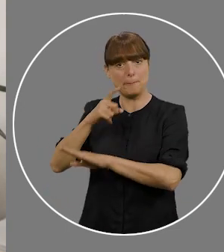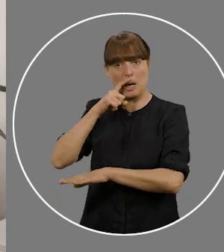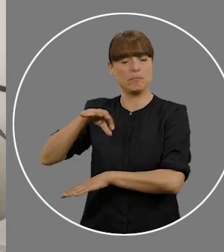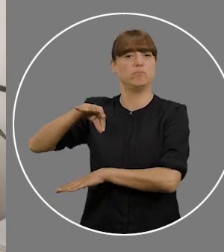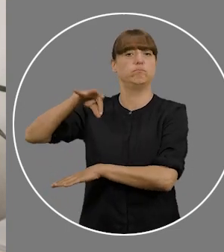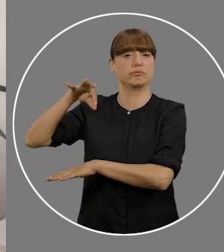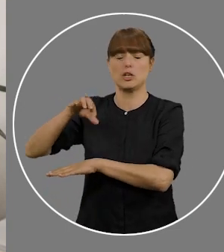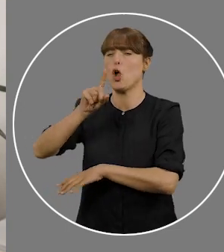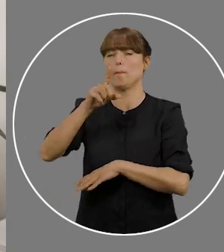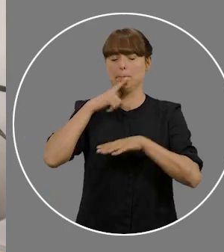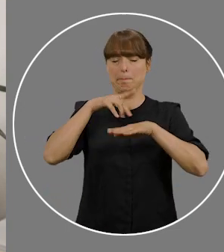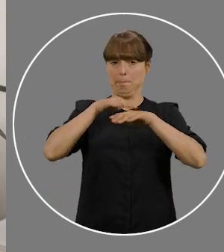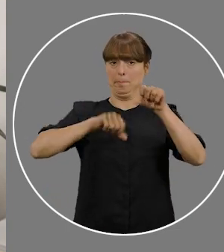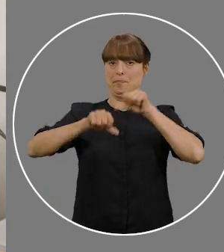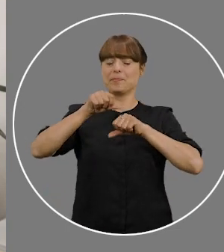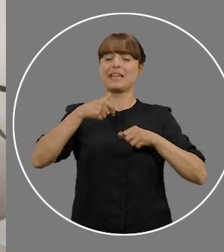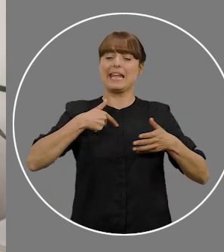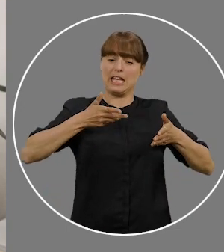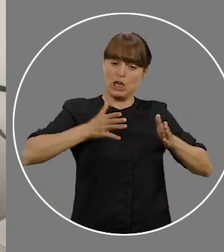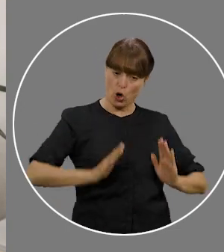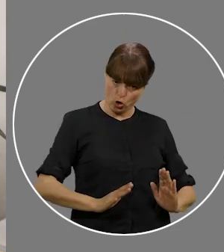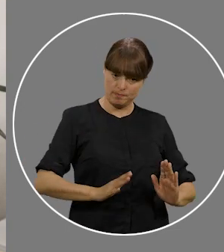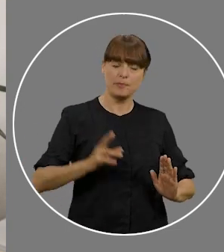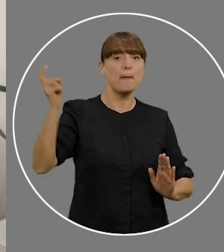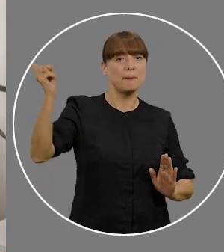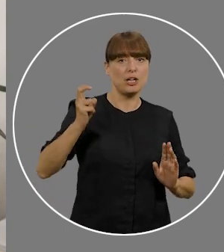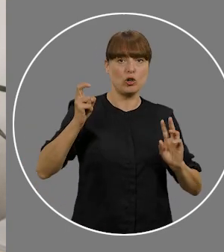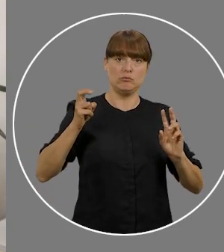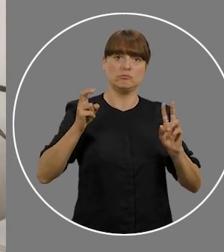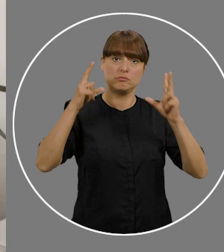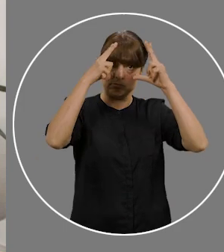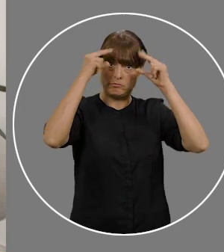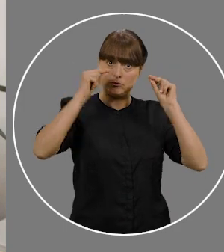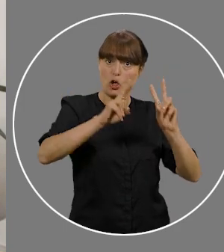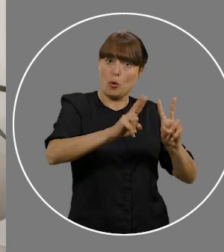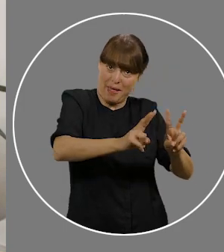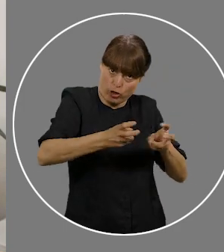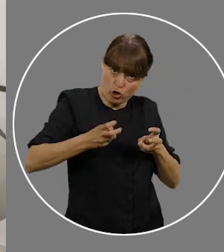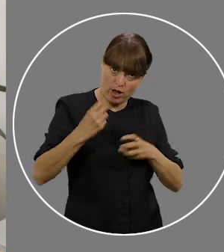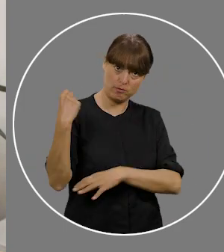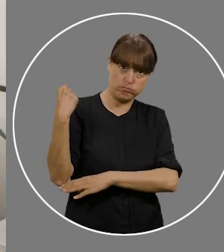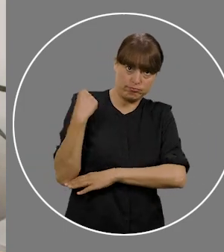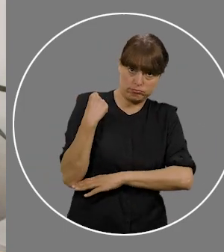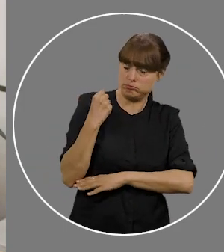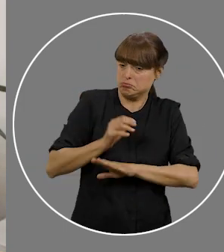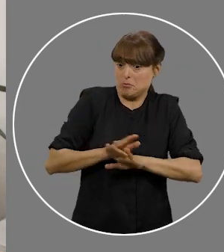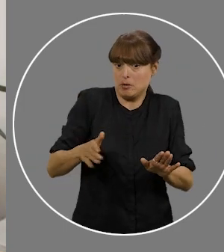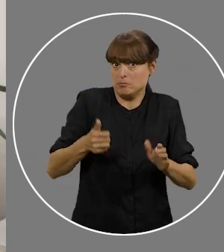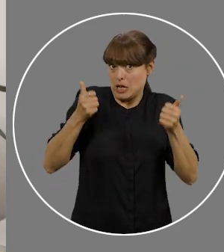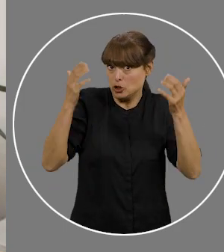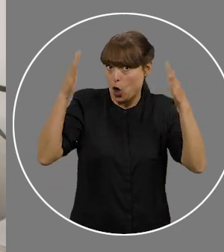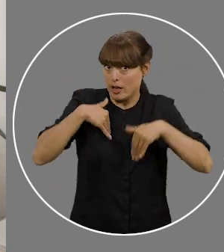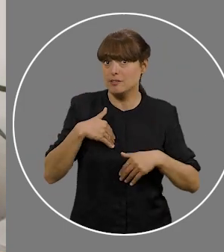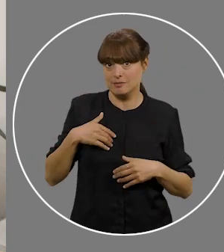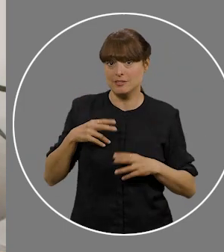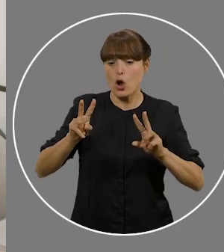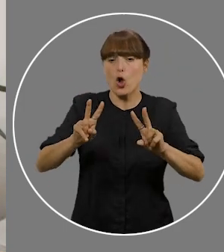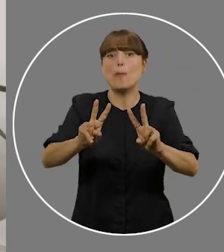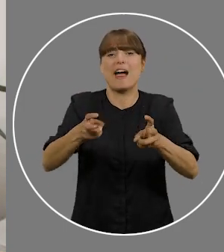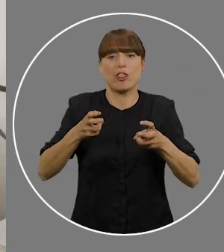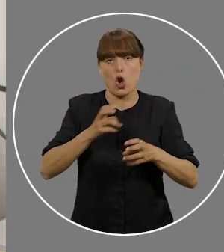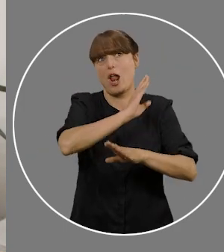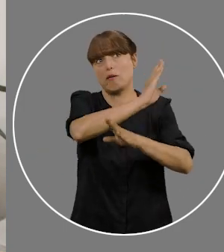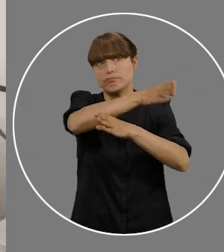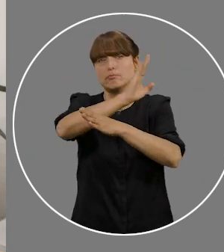bueno, cuando tuve a mi hijo, pues vino la comadrona y me asistió. ¿Venía una comadrona? Sí, venía, la comadrona iba